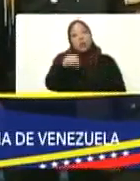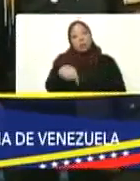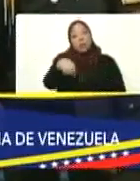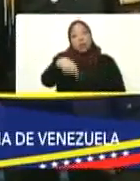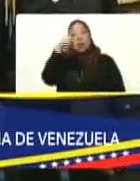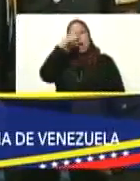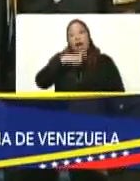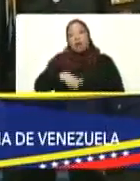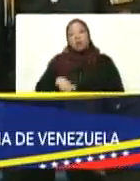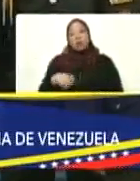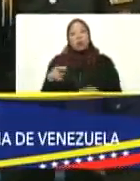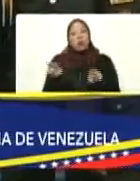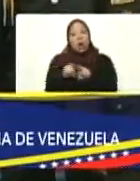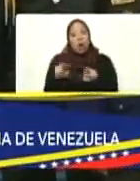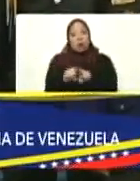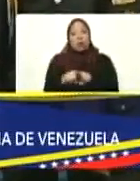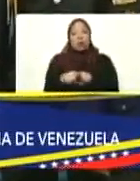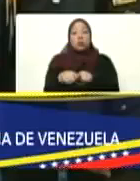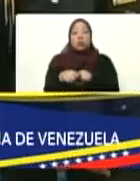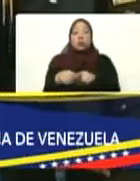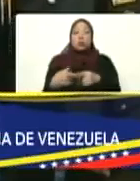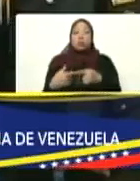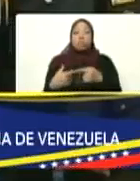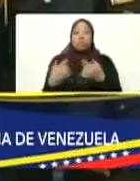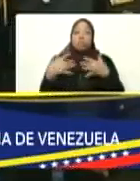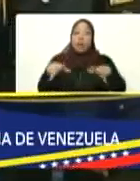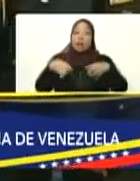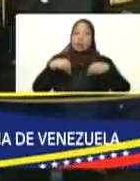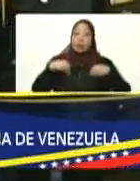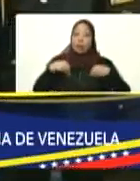que asumir esta modalidad